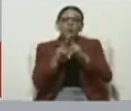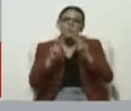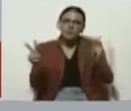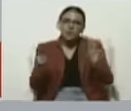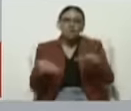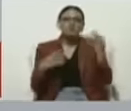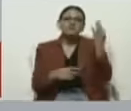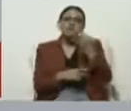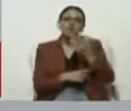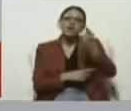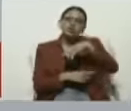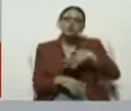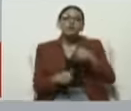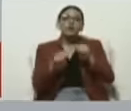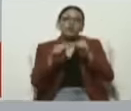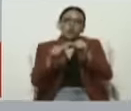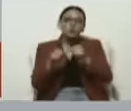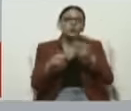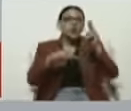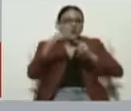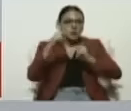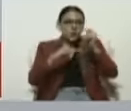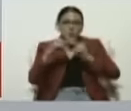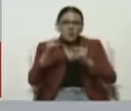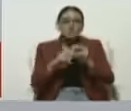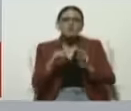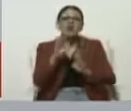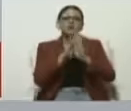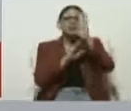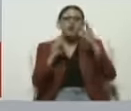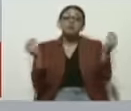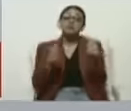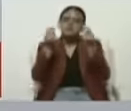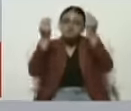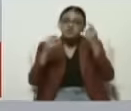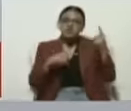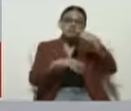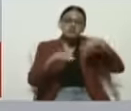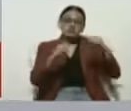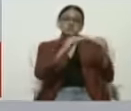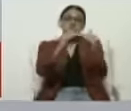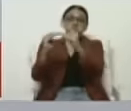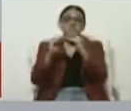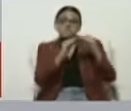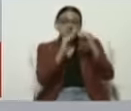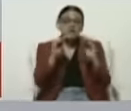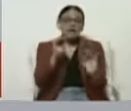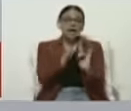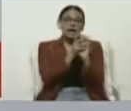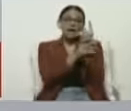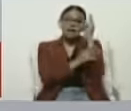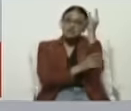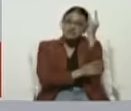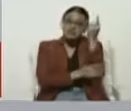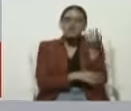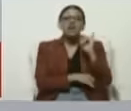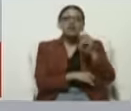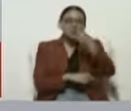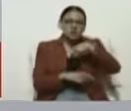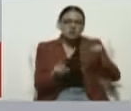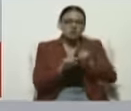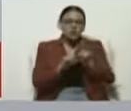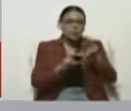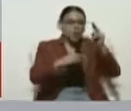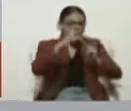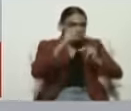que podamos continuar construyendo prosperidad, estabilidad económica, crecimiento y la recuperación del estado